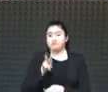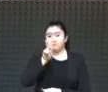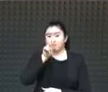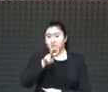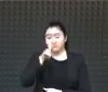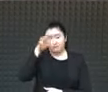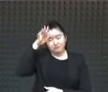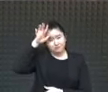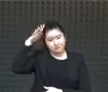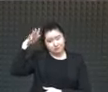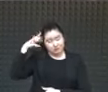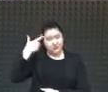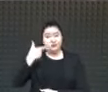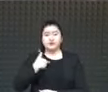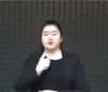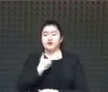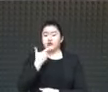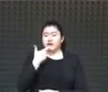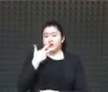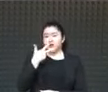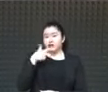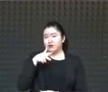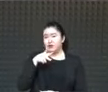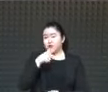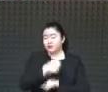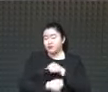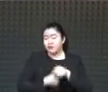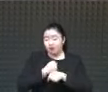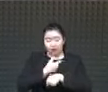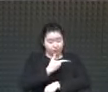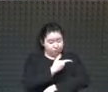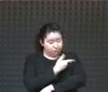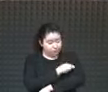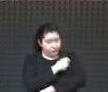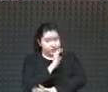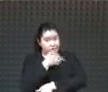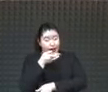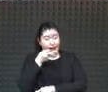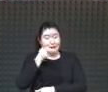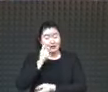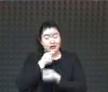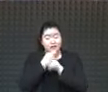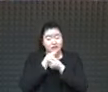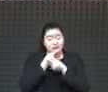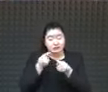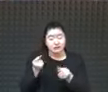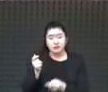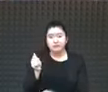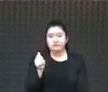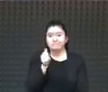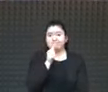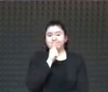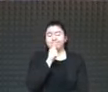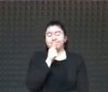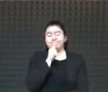adultos mayores de 18 ya están vacunados, pues los niños no. ¿Esto no implica ciertos riesgos para los menores?